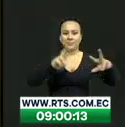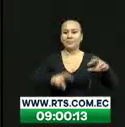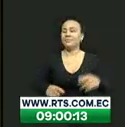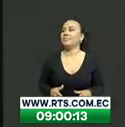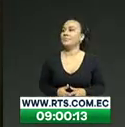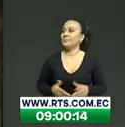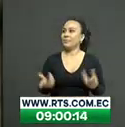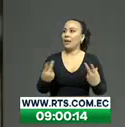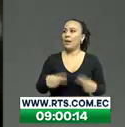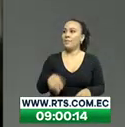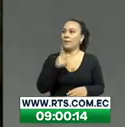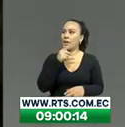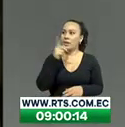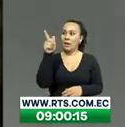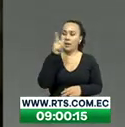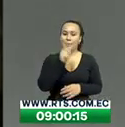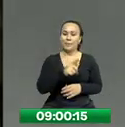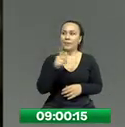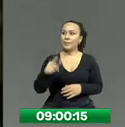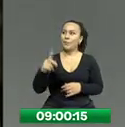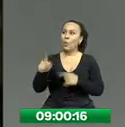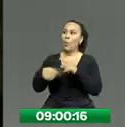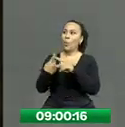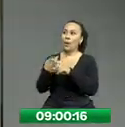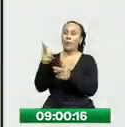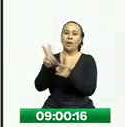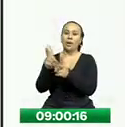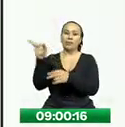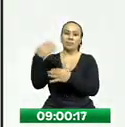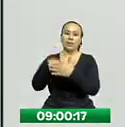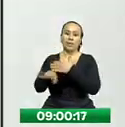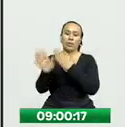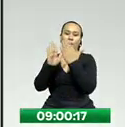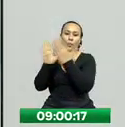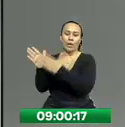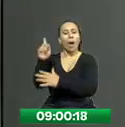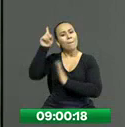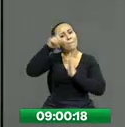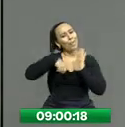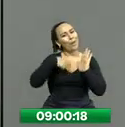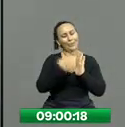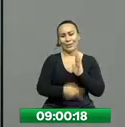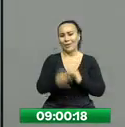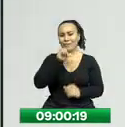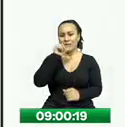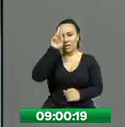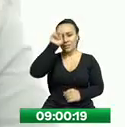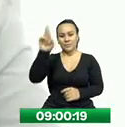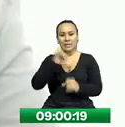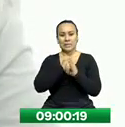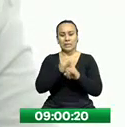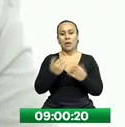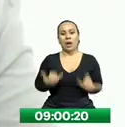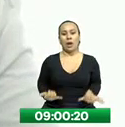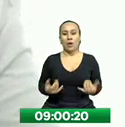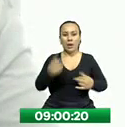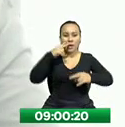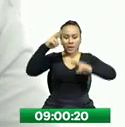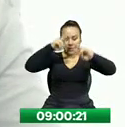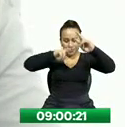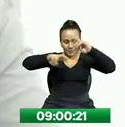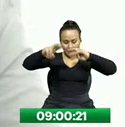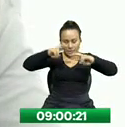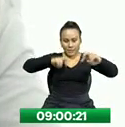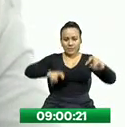estas personas mantienen relaciones dentro del plantel. Desde ese entonces estamos realizando el proceso de investigación al fin de